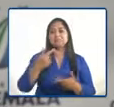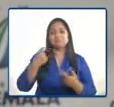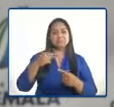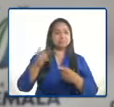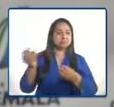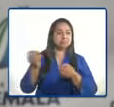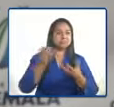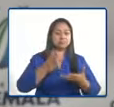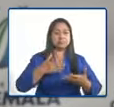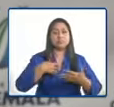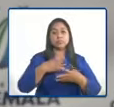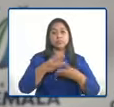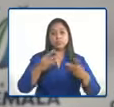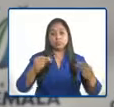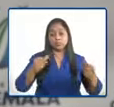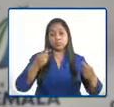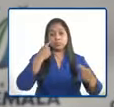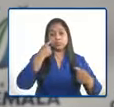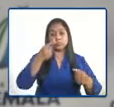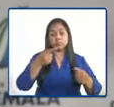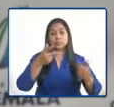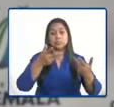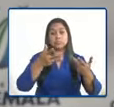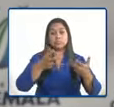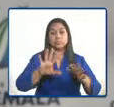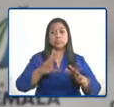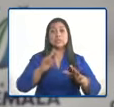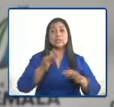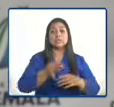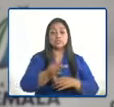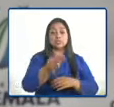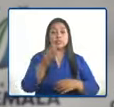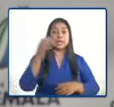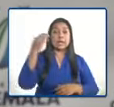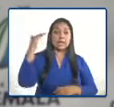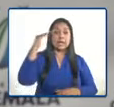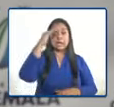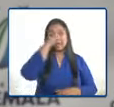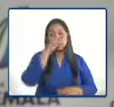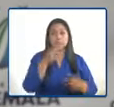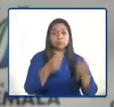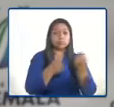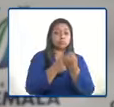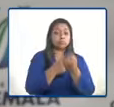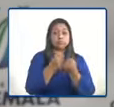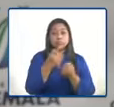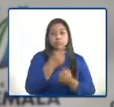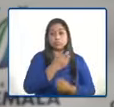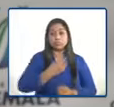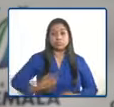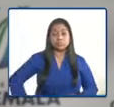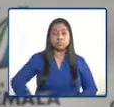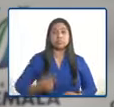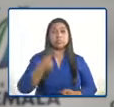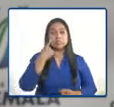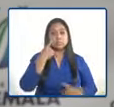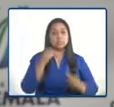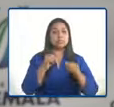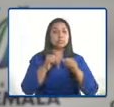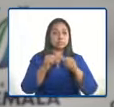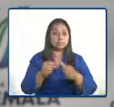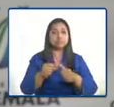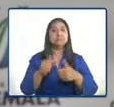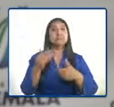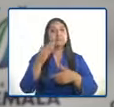solución a que el transporte aéreo, con el apoyo del señor presidente, pudiese seguir